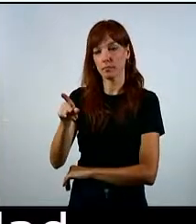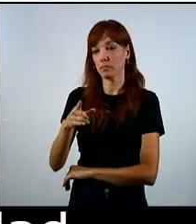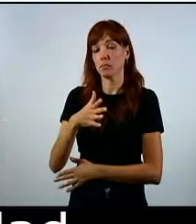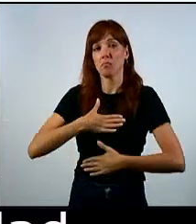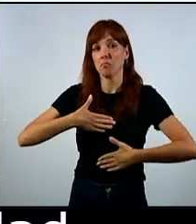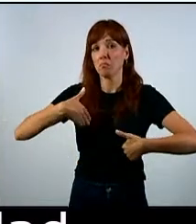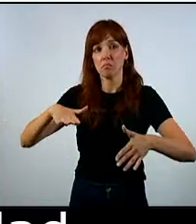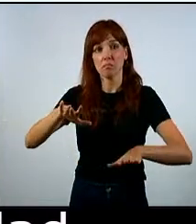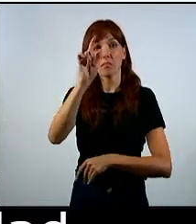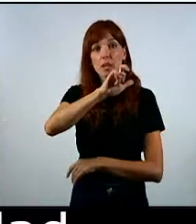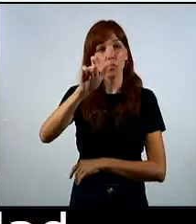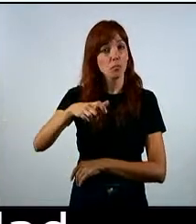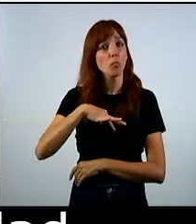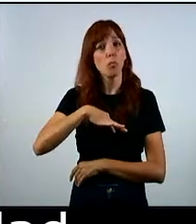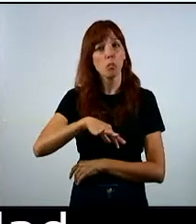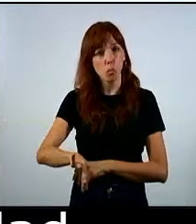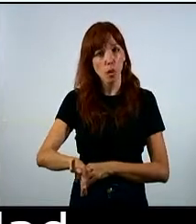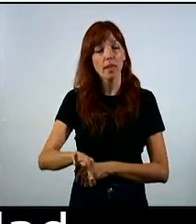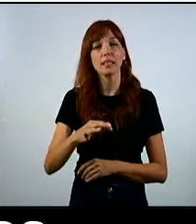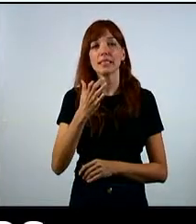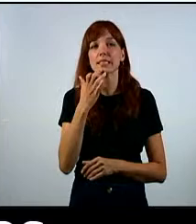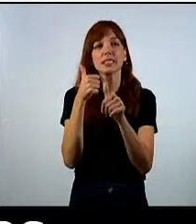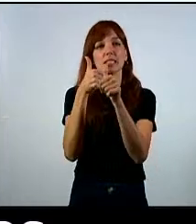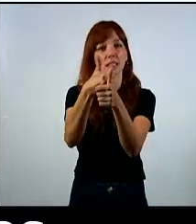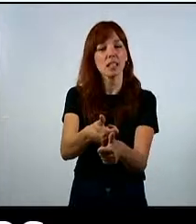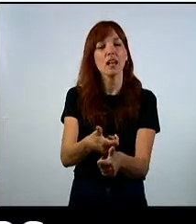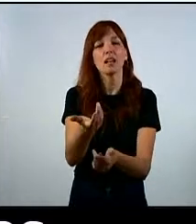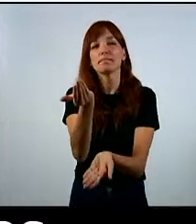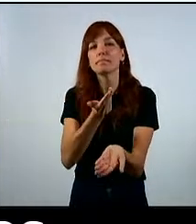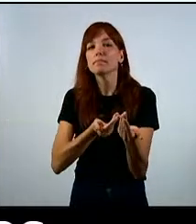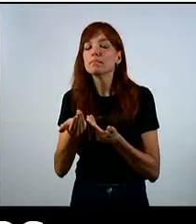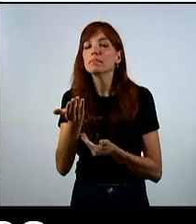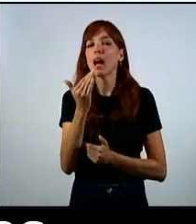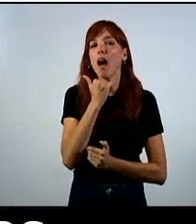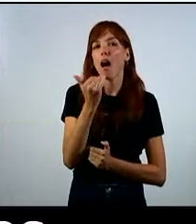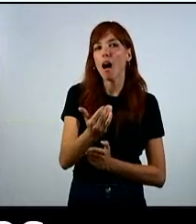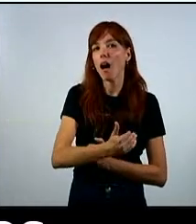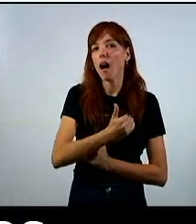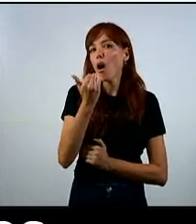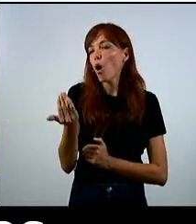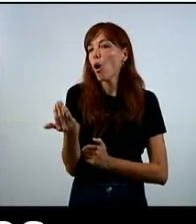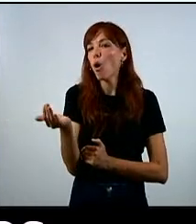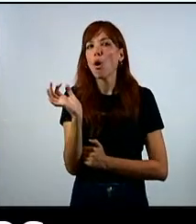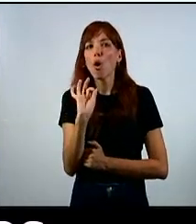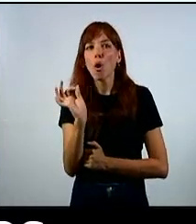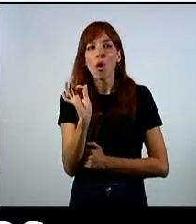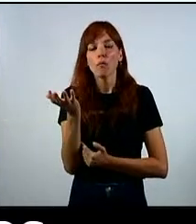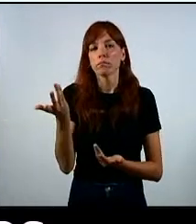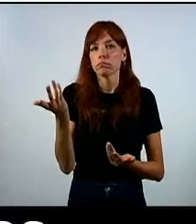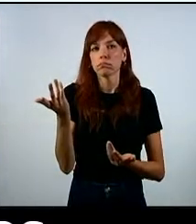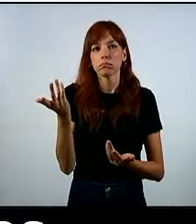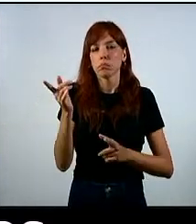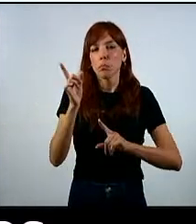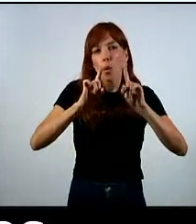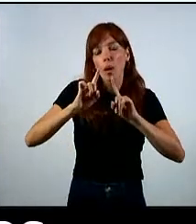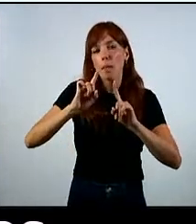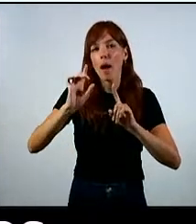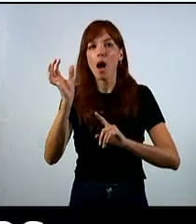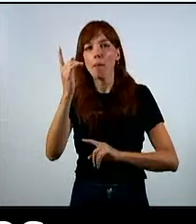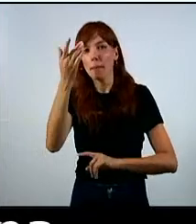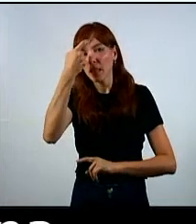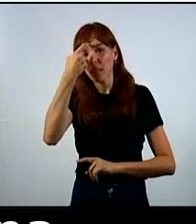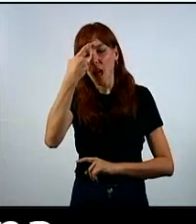todas las personas, no solo que tengan alguna dependencia pues por alguna disminución física o algún trastorno mental, sino que